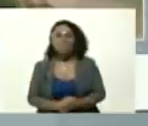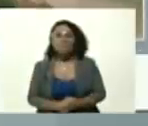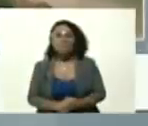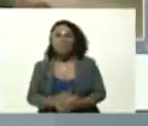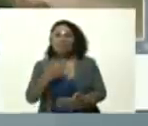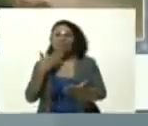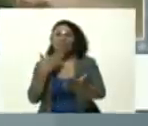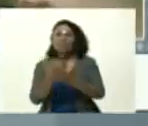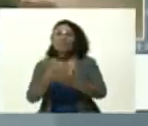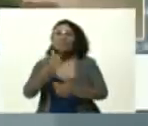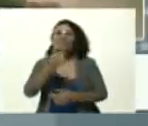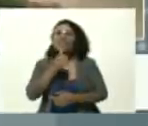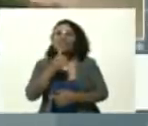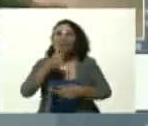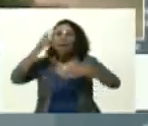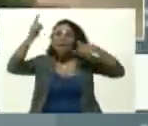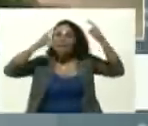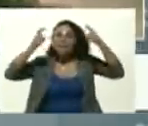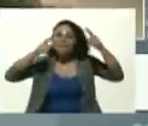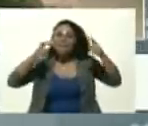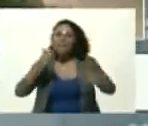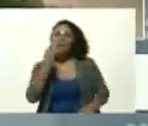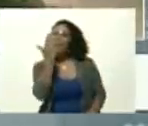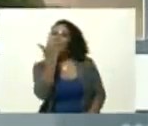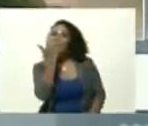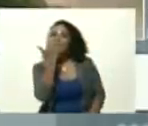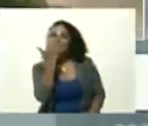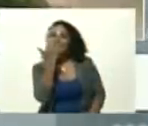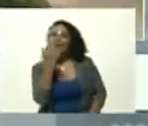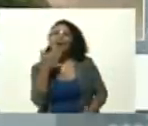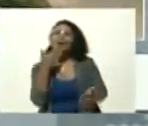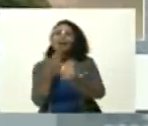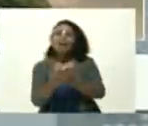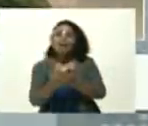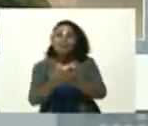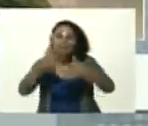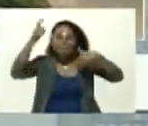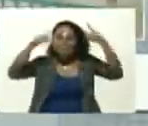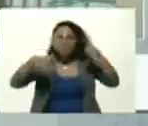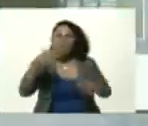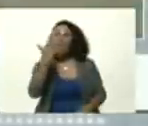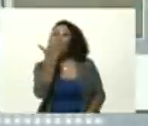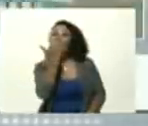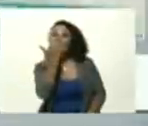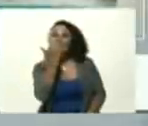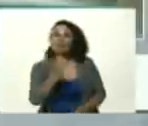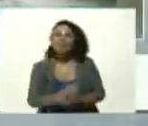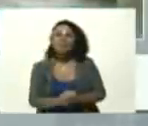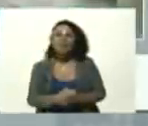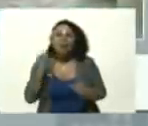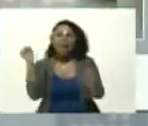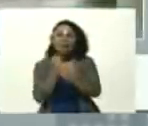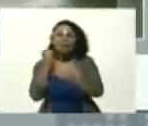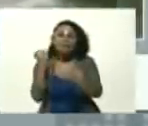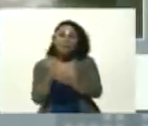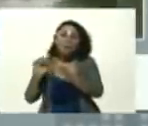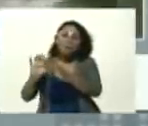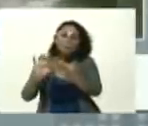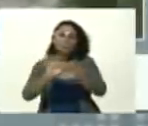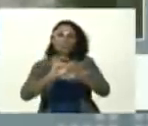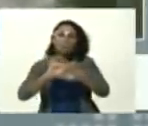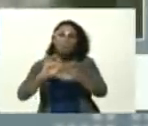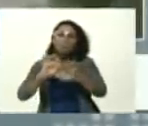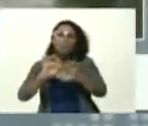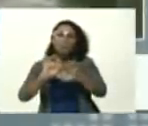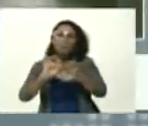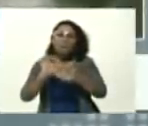¿Gracias a quién? A Hugo Chávez y a García Carneiro. Gracias a Hugo Chávez y a García Carneiro. A la labor unida.